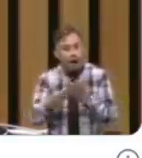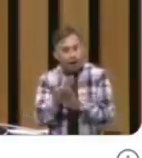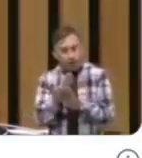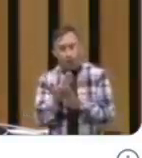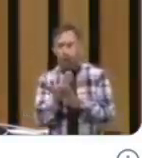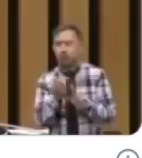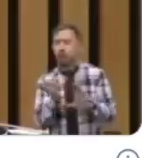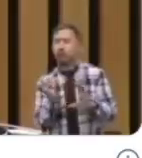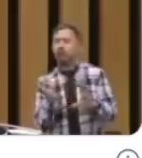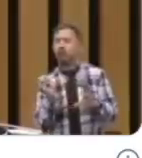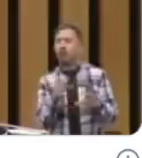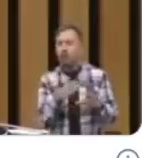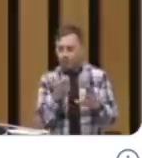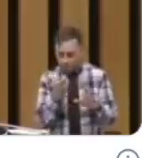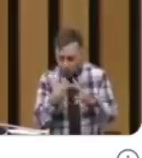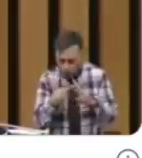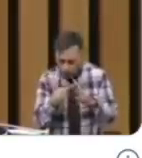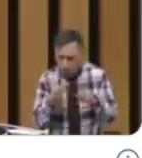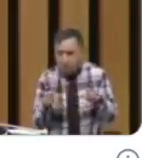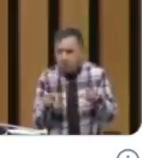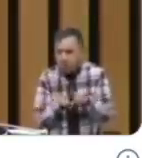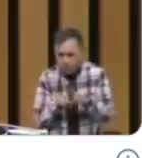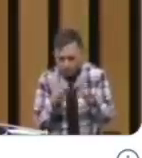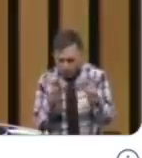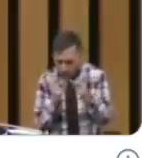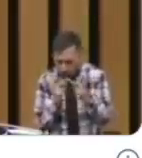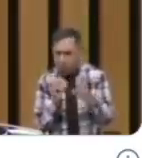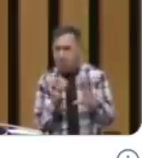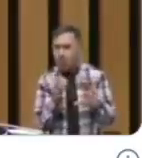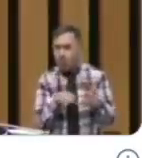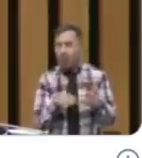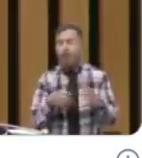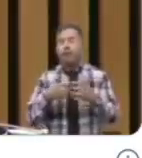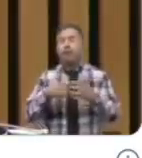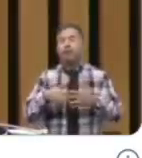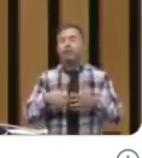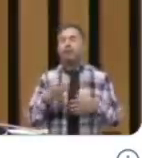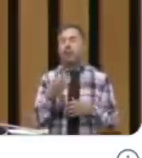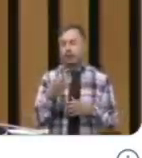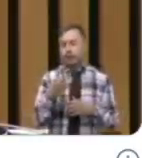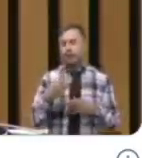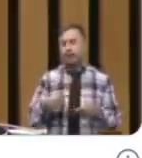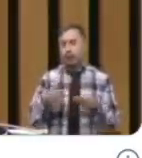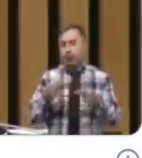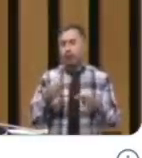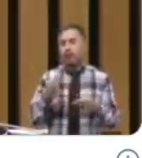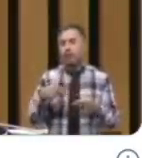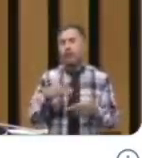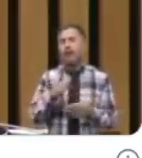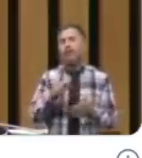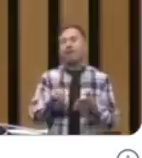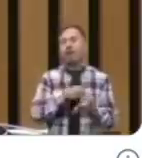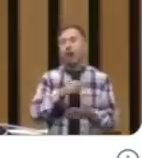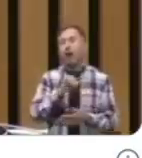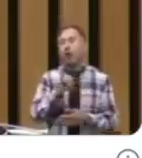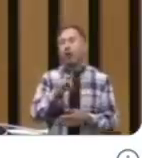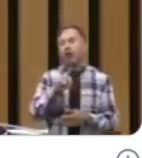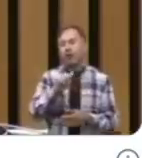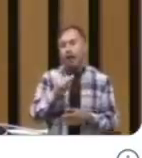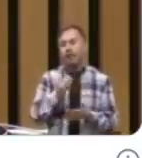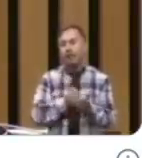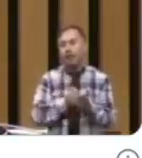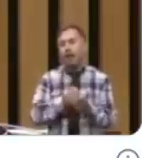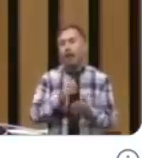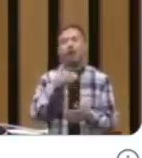ejemplo se ingresaban a las cuentas del partido así tres empresas mercantiles denominadas firma jurídica y fiscal abogados